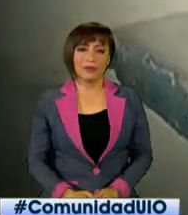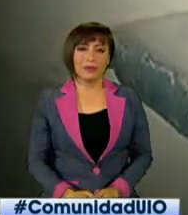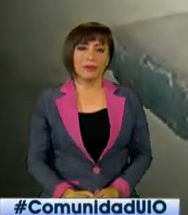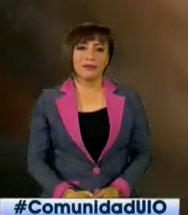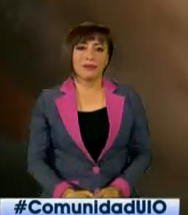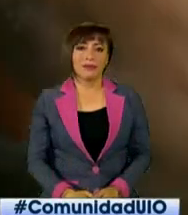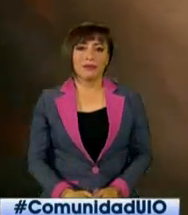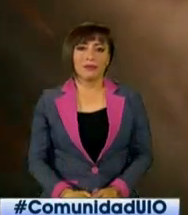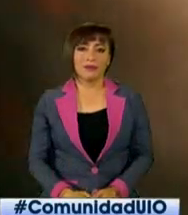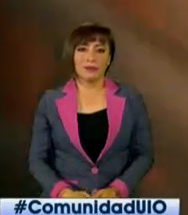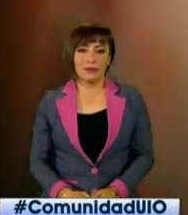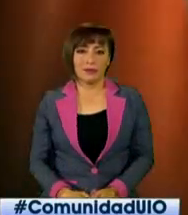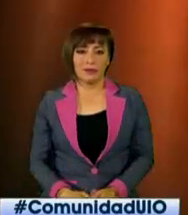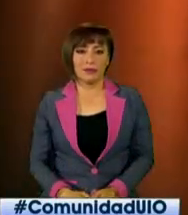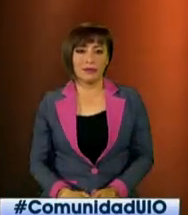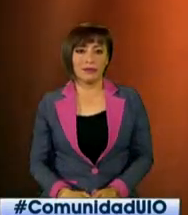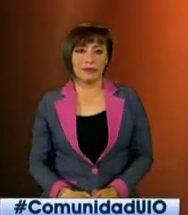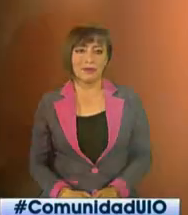Vázquez.